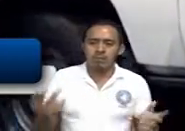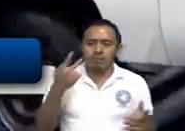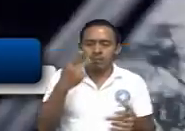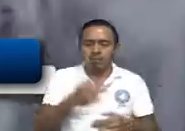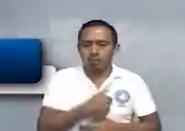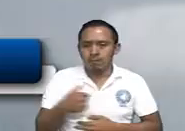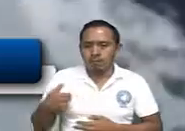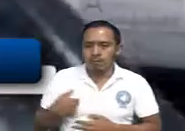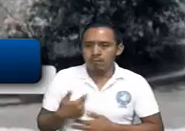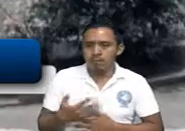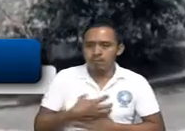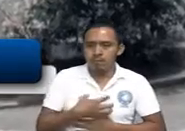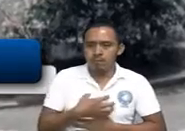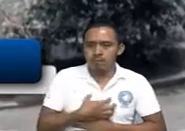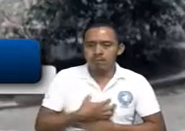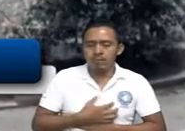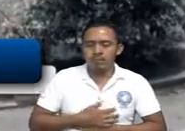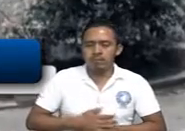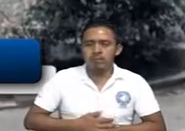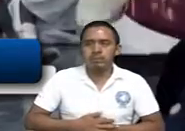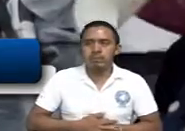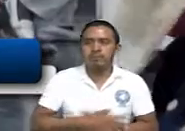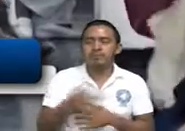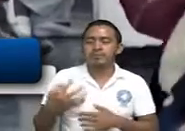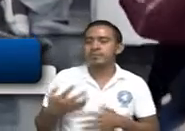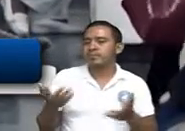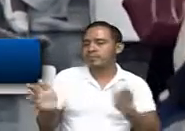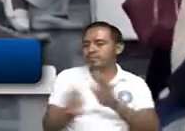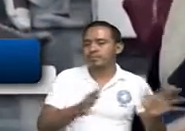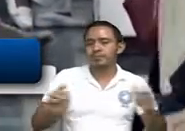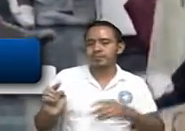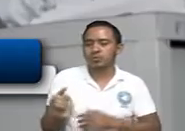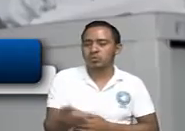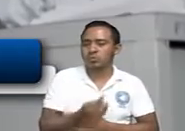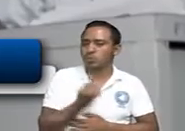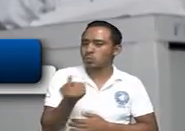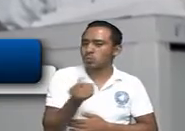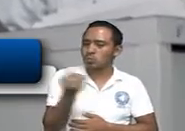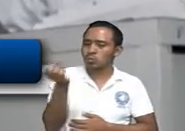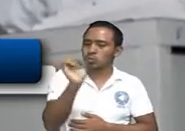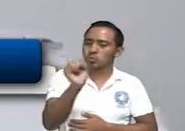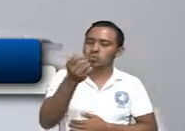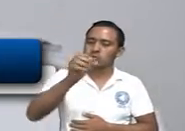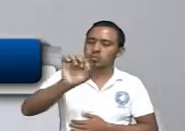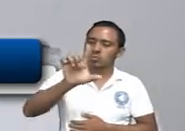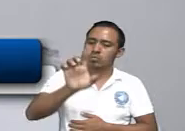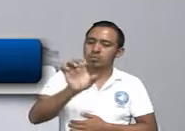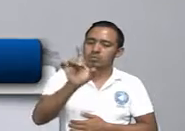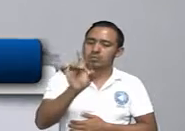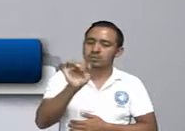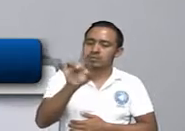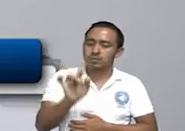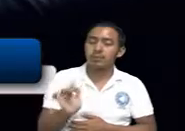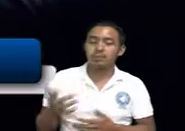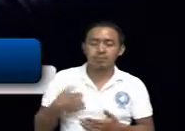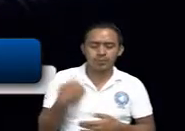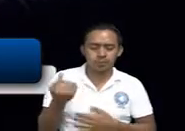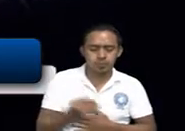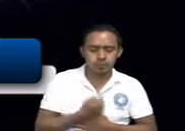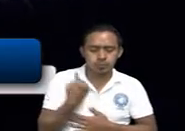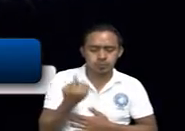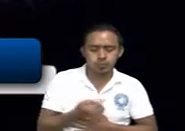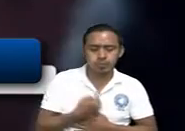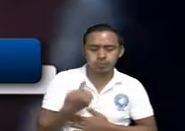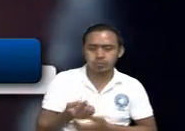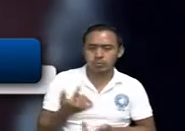la intensidad de la letalidad. La soledad es algo que es curioso, doctora. Quizás para algunos esa condición